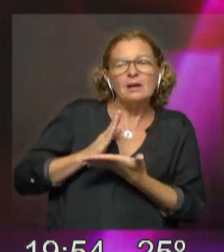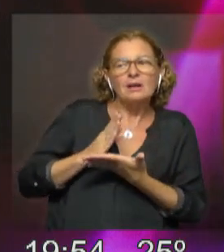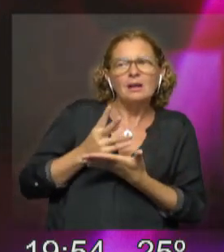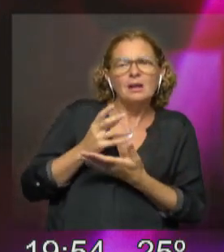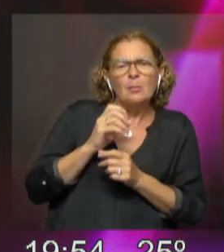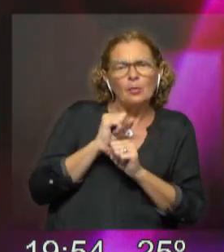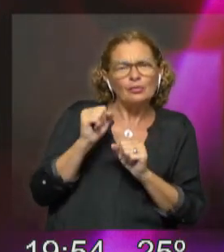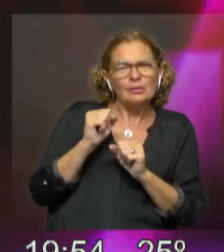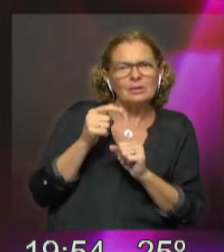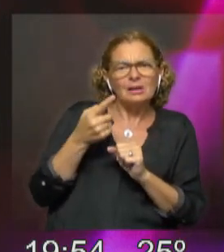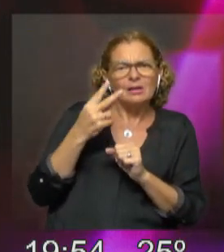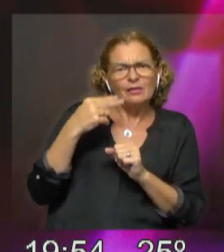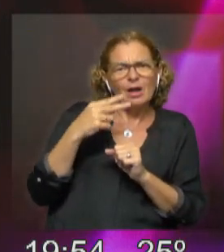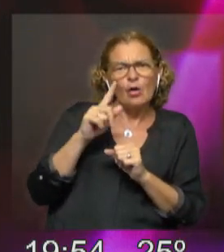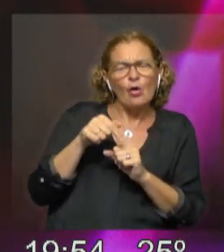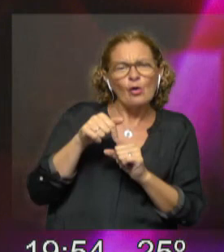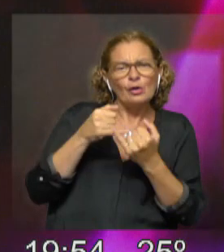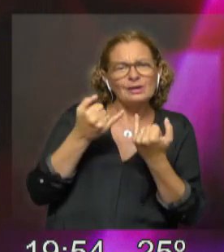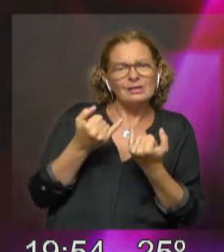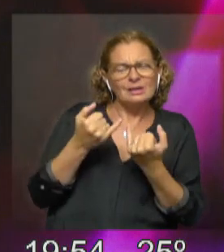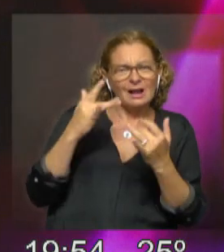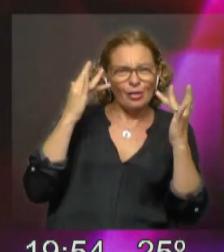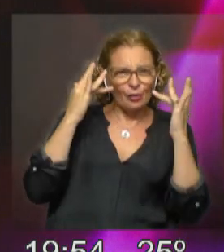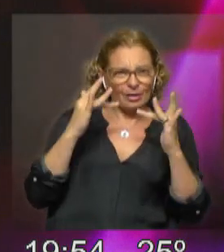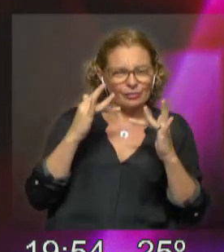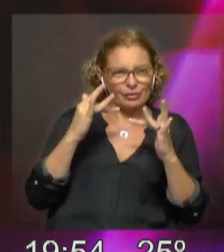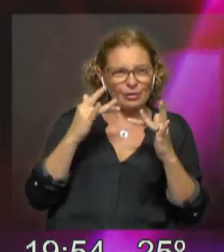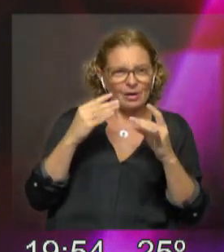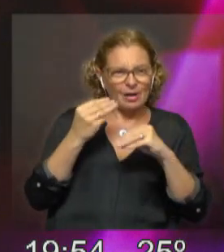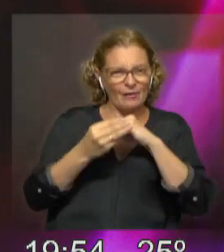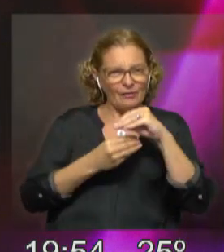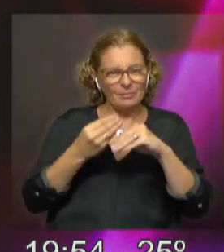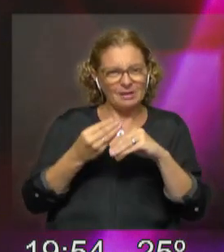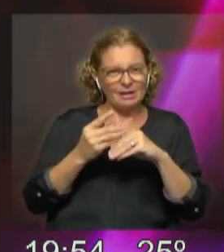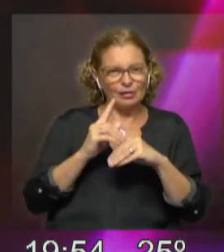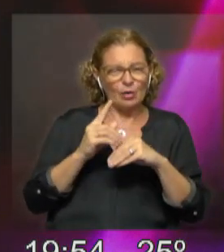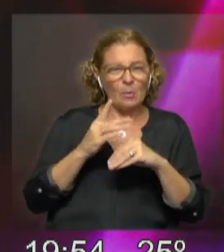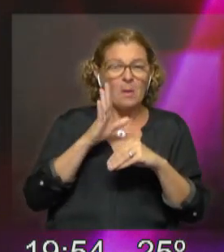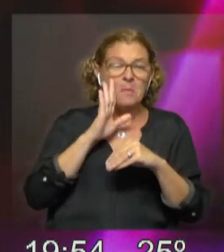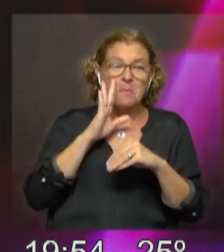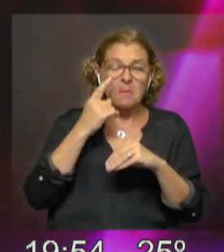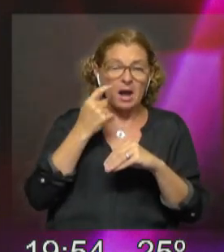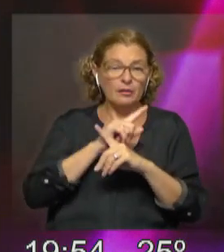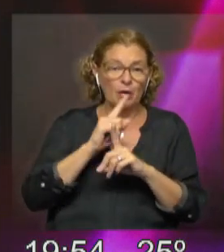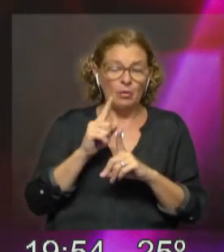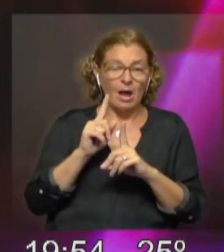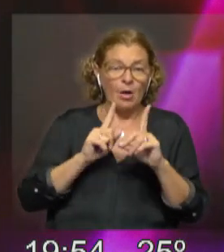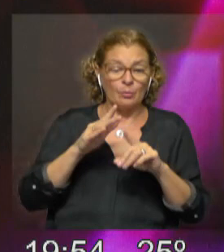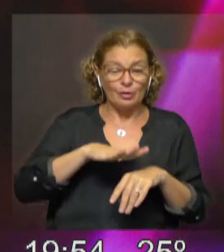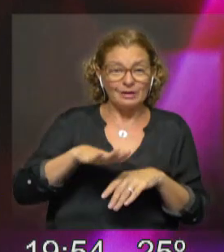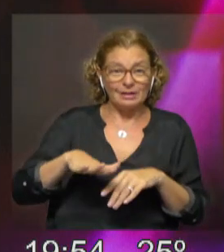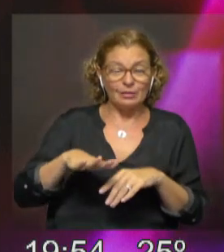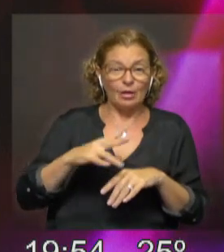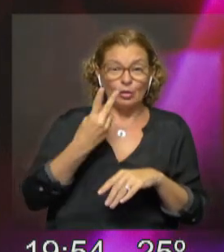educación. No solamente porque hoy en día en la educación hay familias que no están conformadas por padre y madre, sino quizás hay niños y niñas que